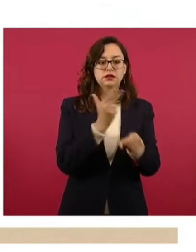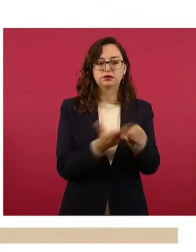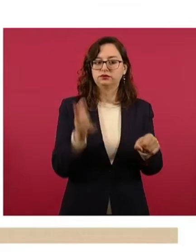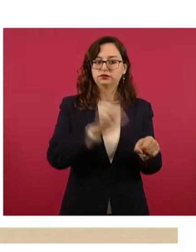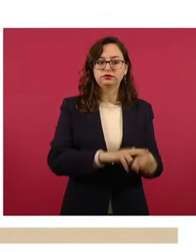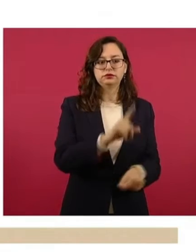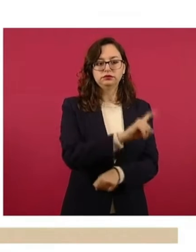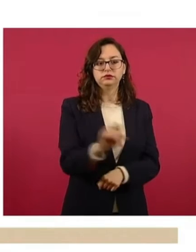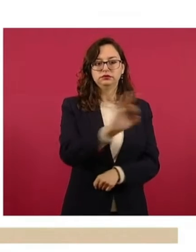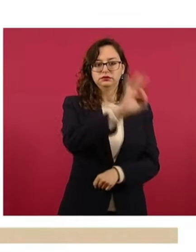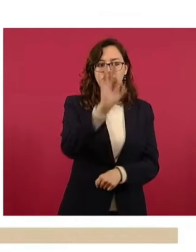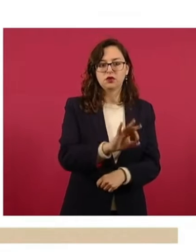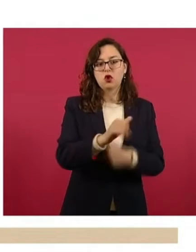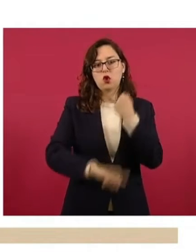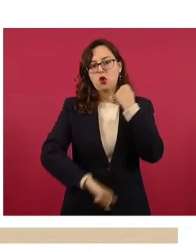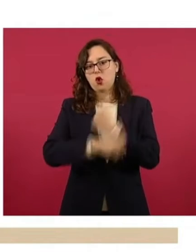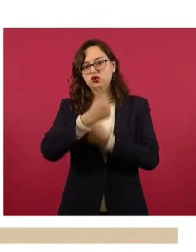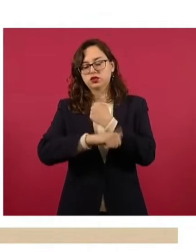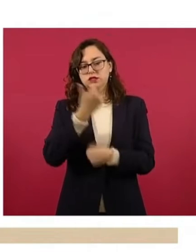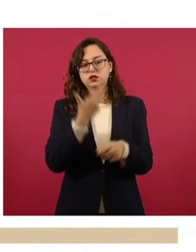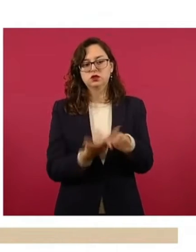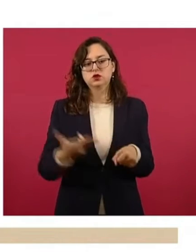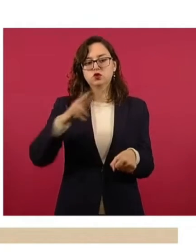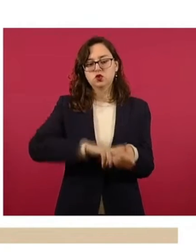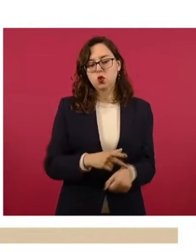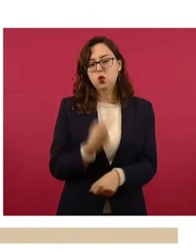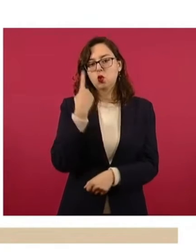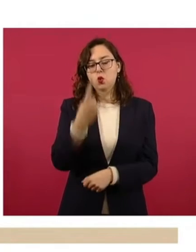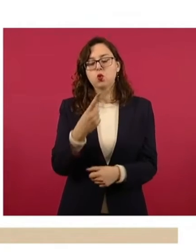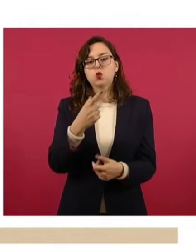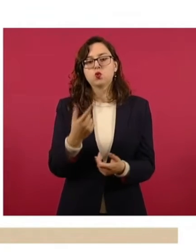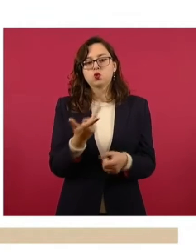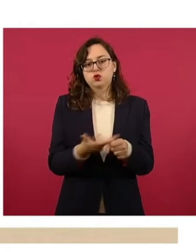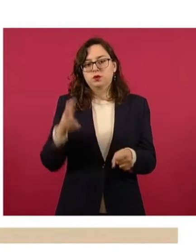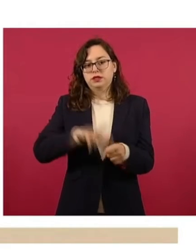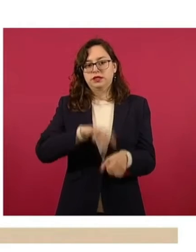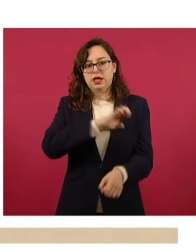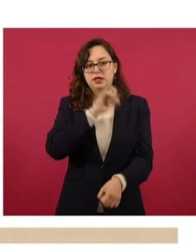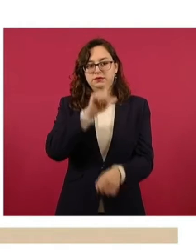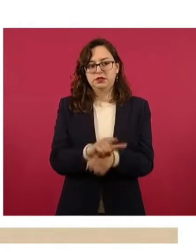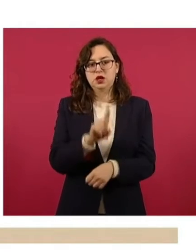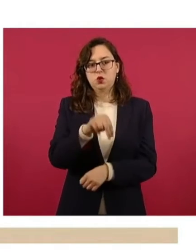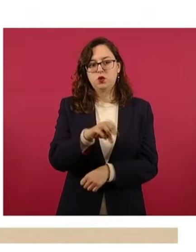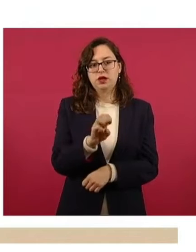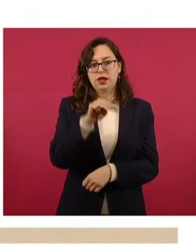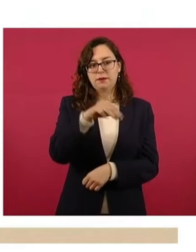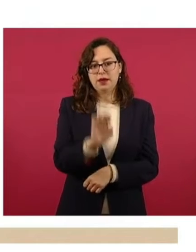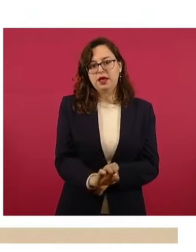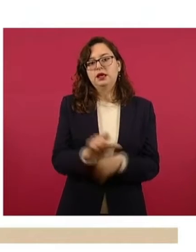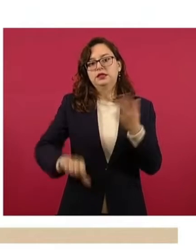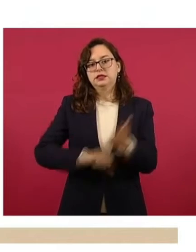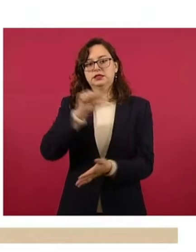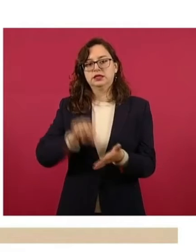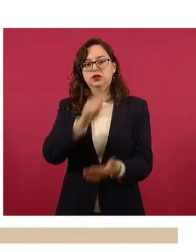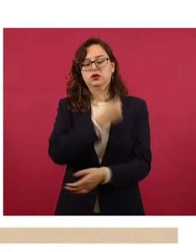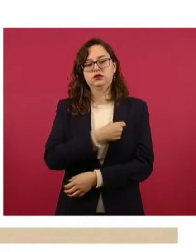unidades, 11 hospitales, una unidad de especialidad médica y 195 centros de salud. En el personal tenemos